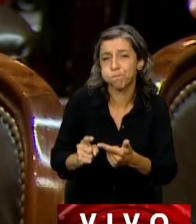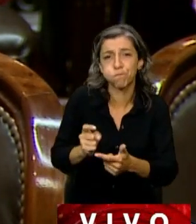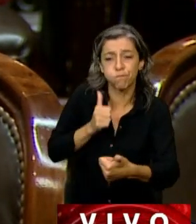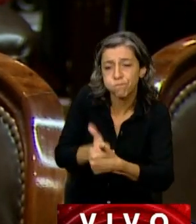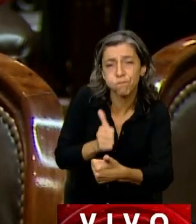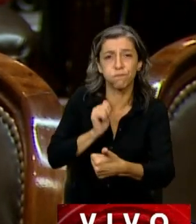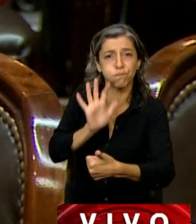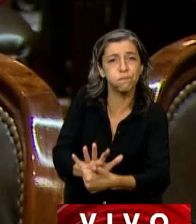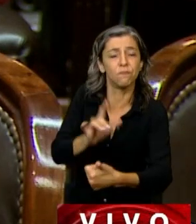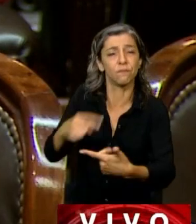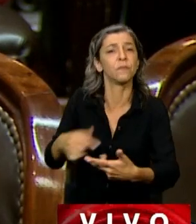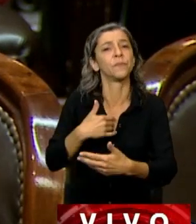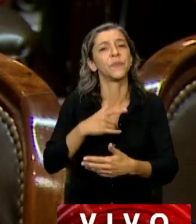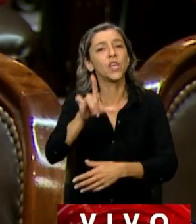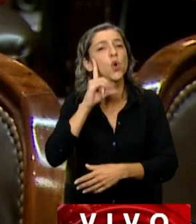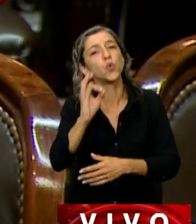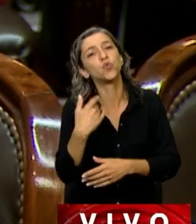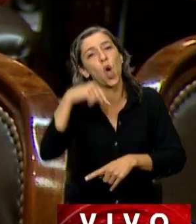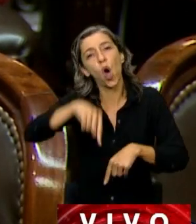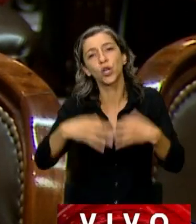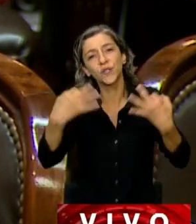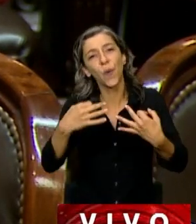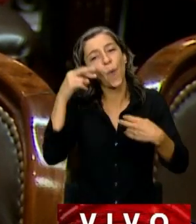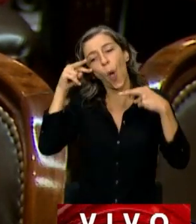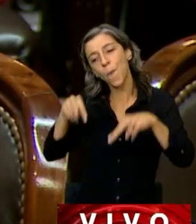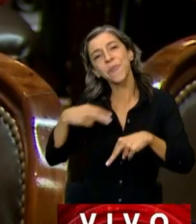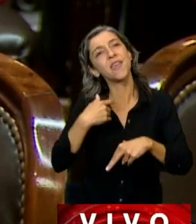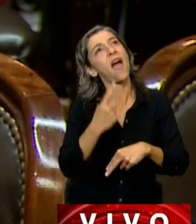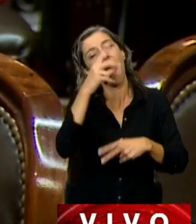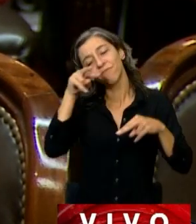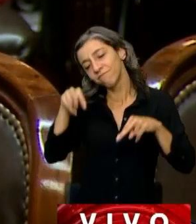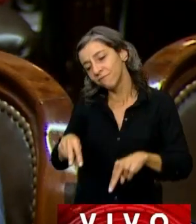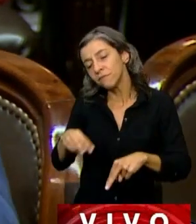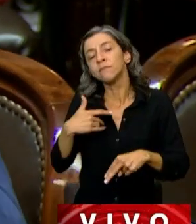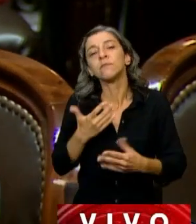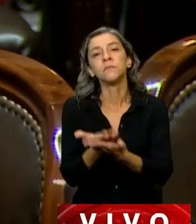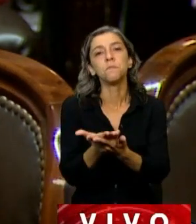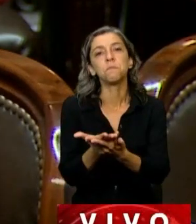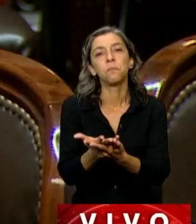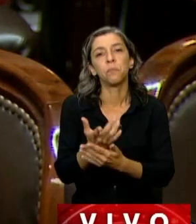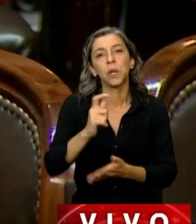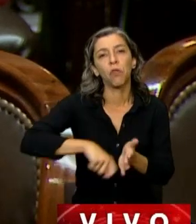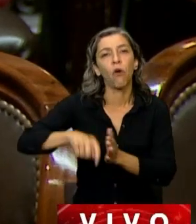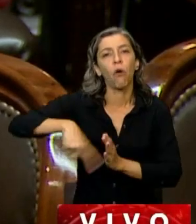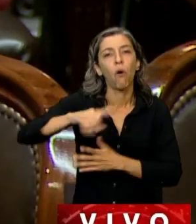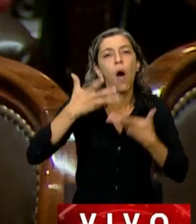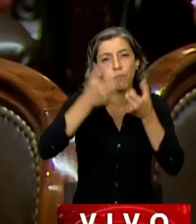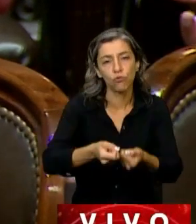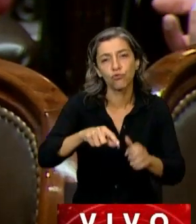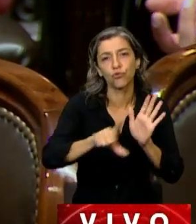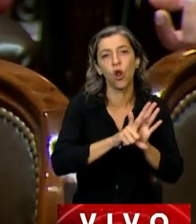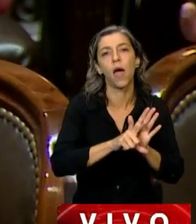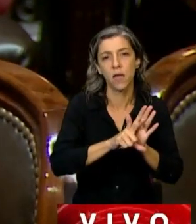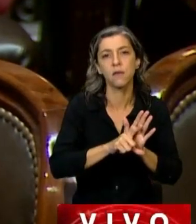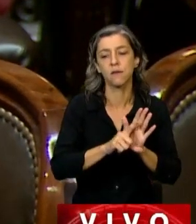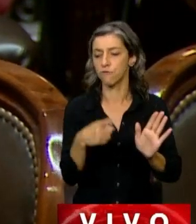Por Lucio, que hoy nos está mirando desde el cielo, les pido que acompañemos esta ley para proteger a nuestros chicos, que